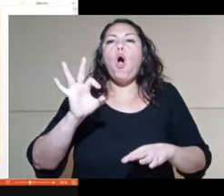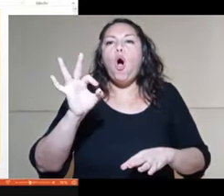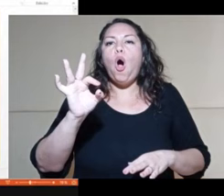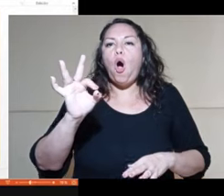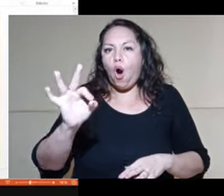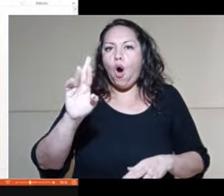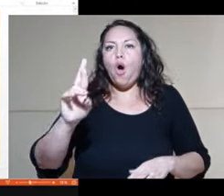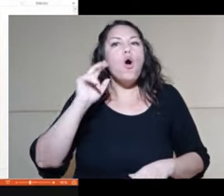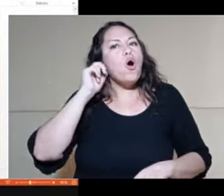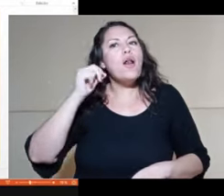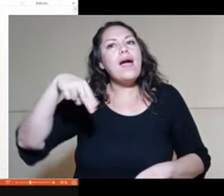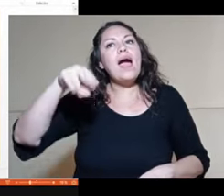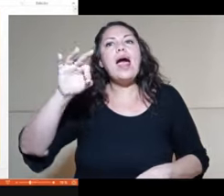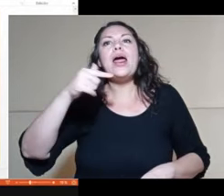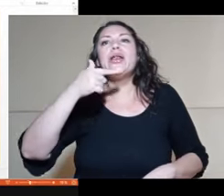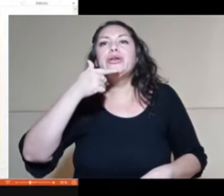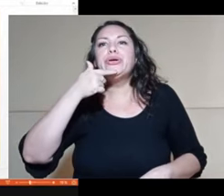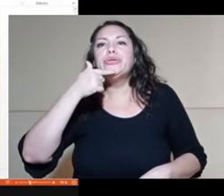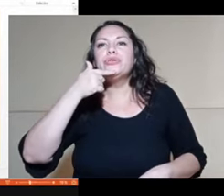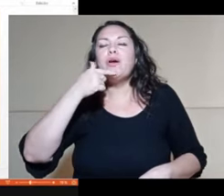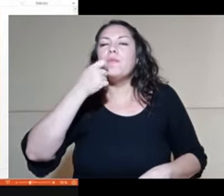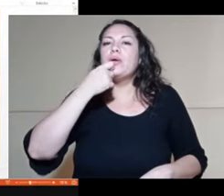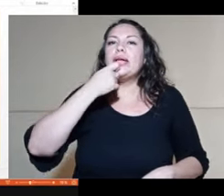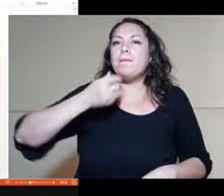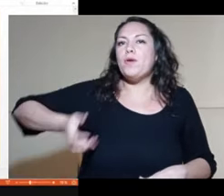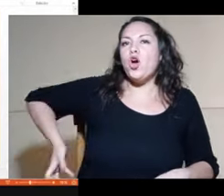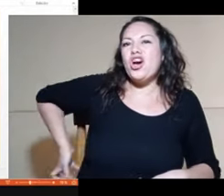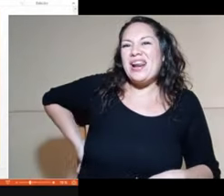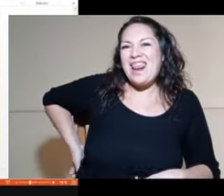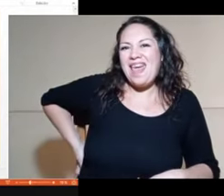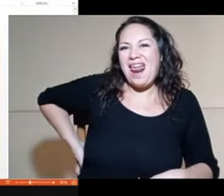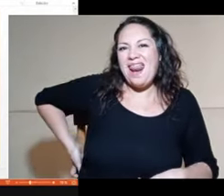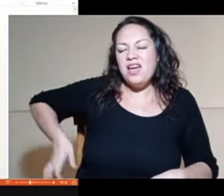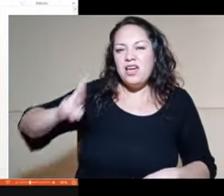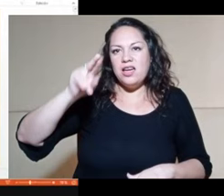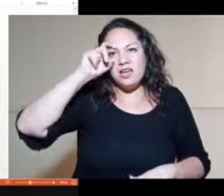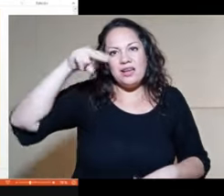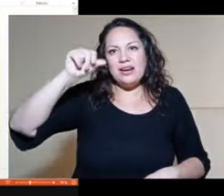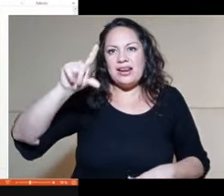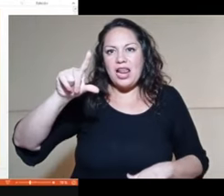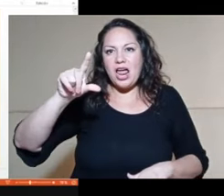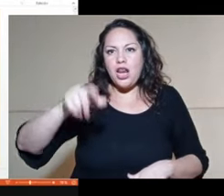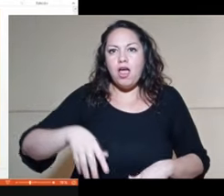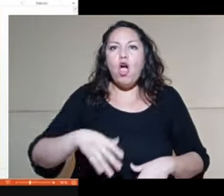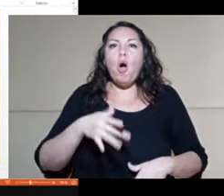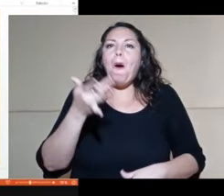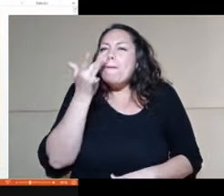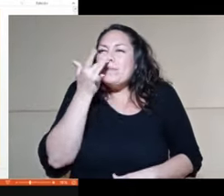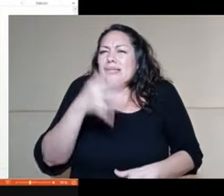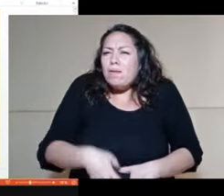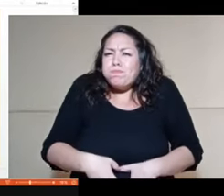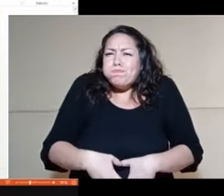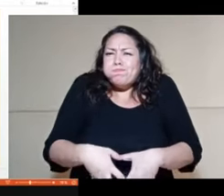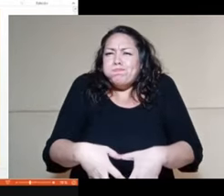vísceras huecas. Por eso tenemos el cólico renal que duele muchísimo. El cólico, cuando la vejiga